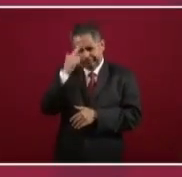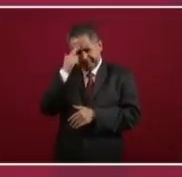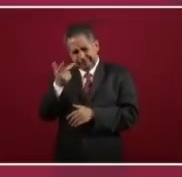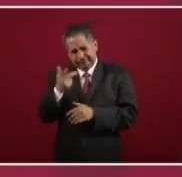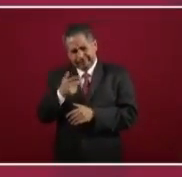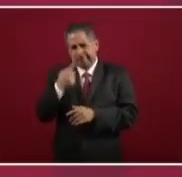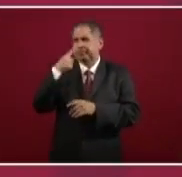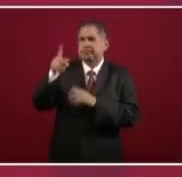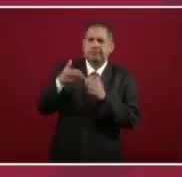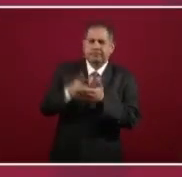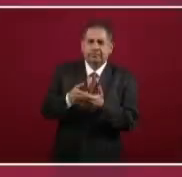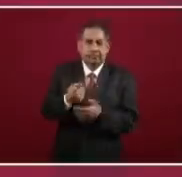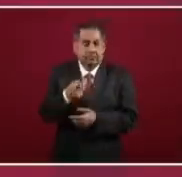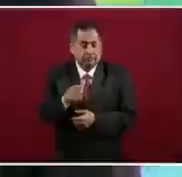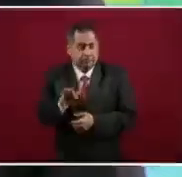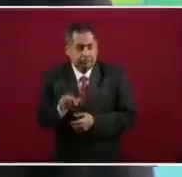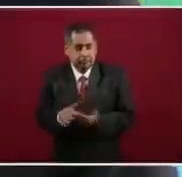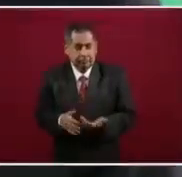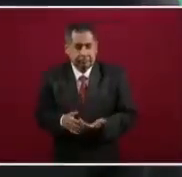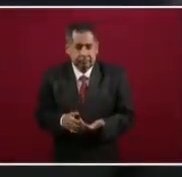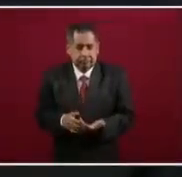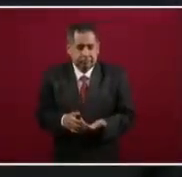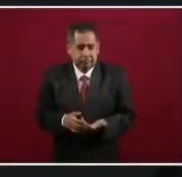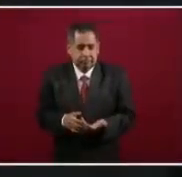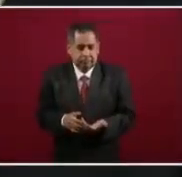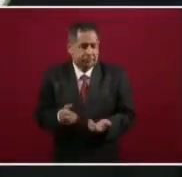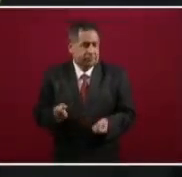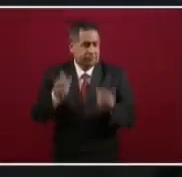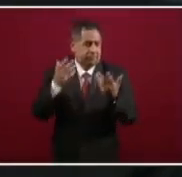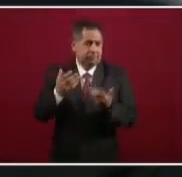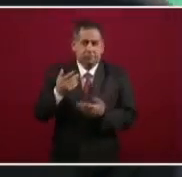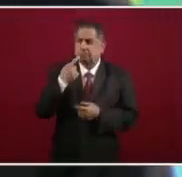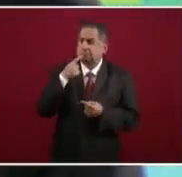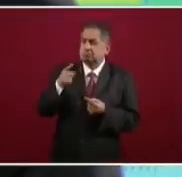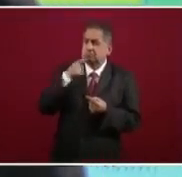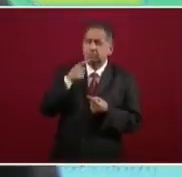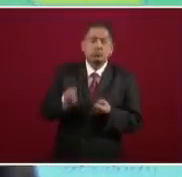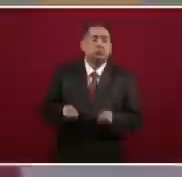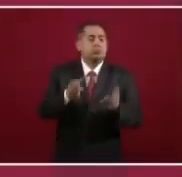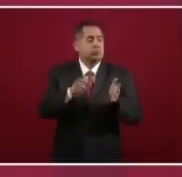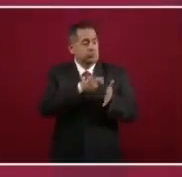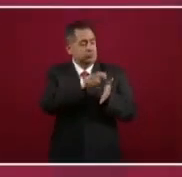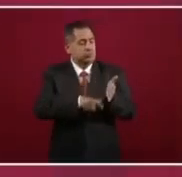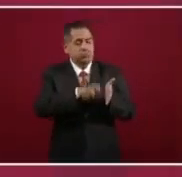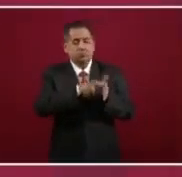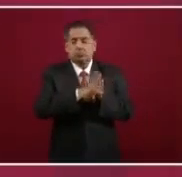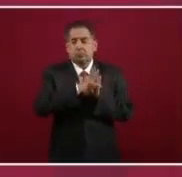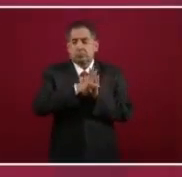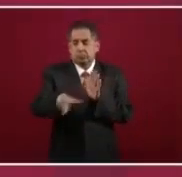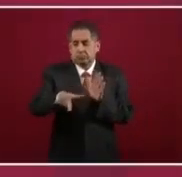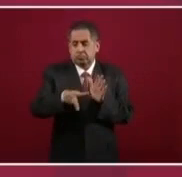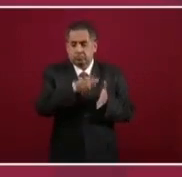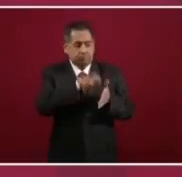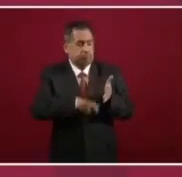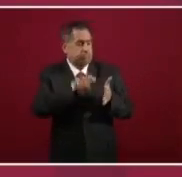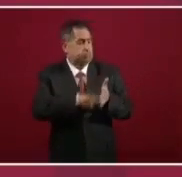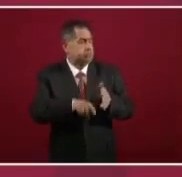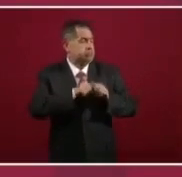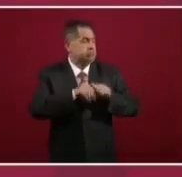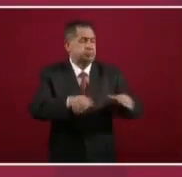lucia cuando se habían visto tantas columnas de periódicos